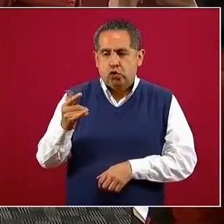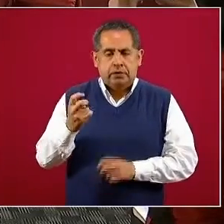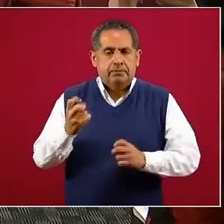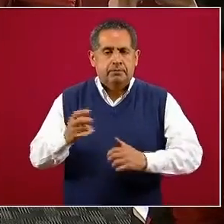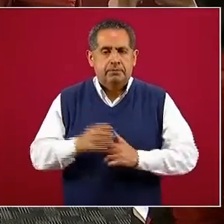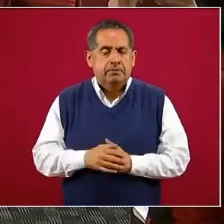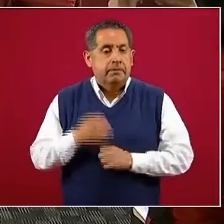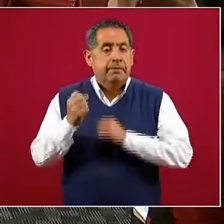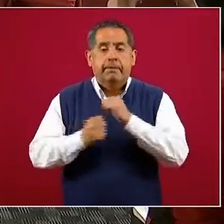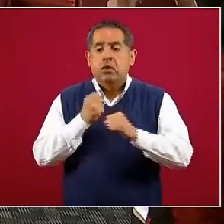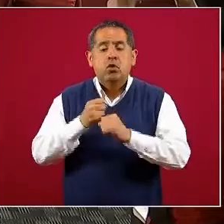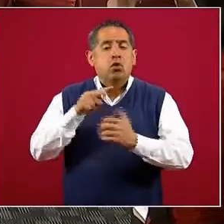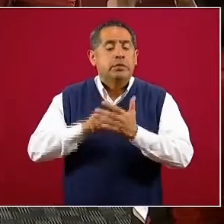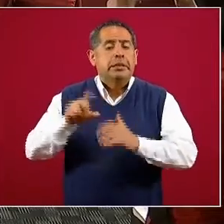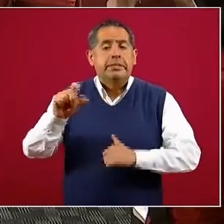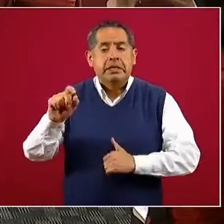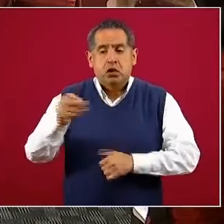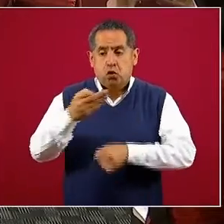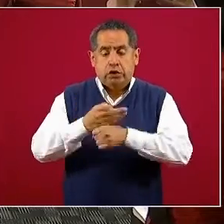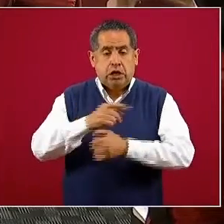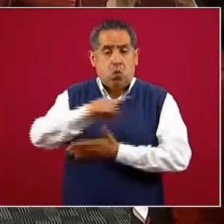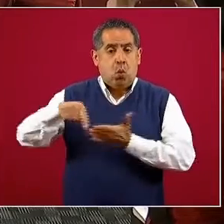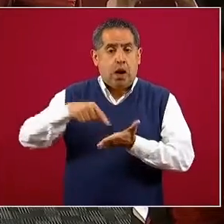Para mayor información visita